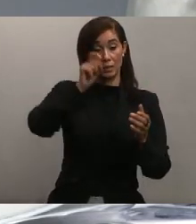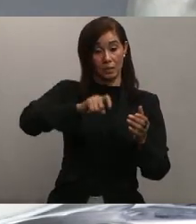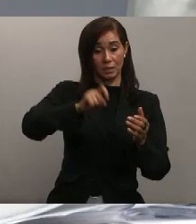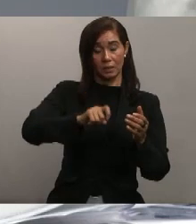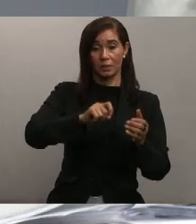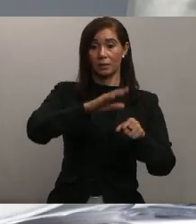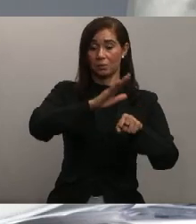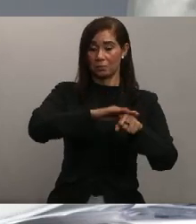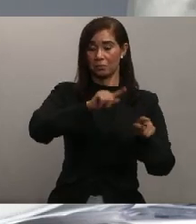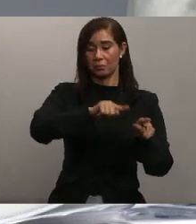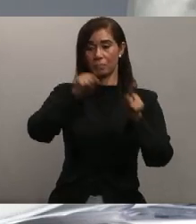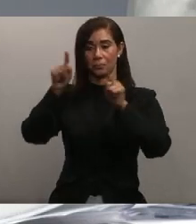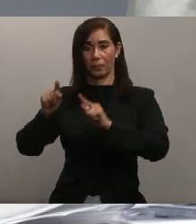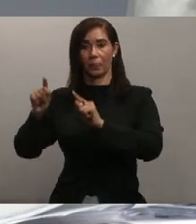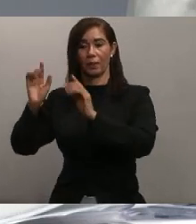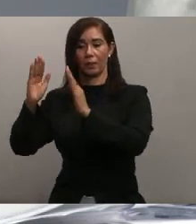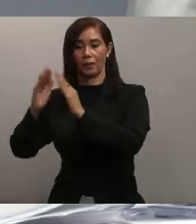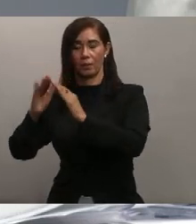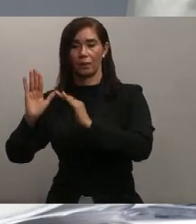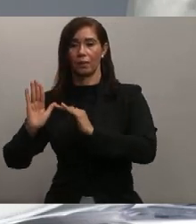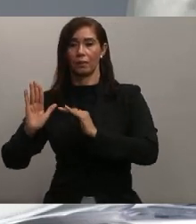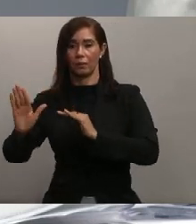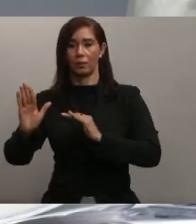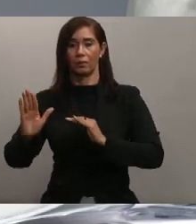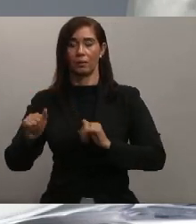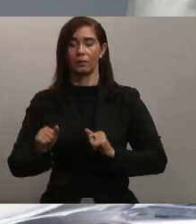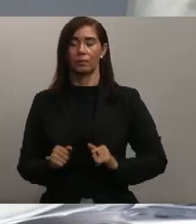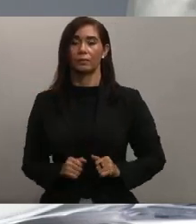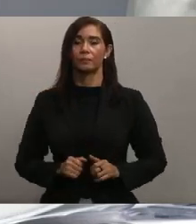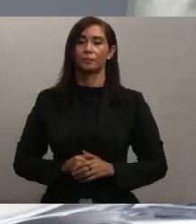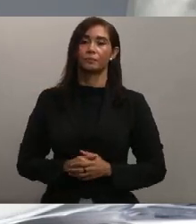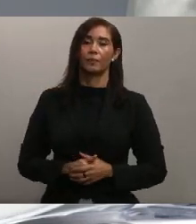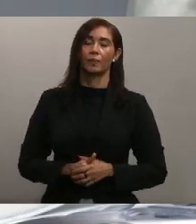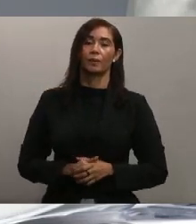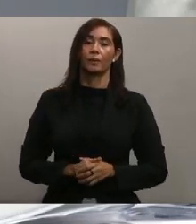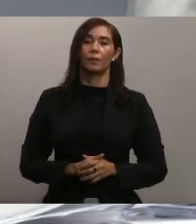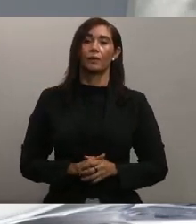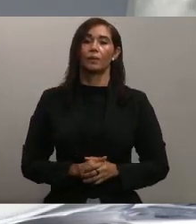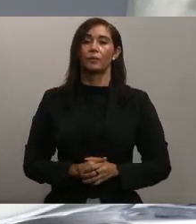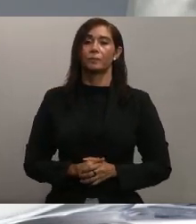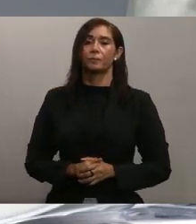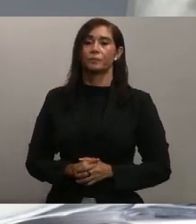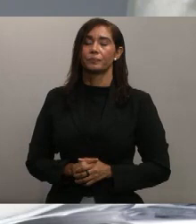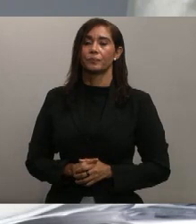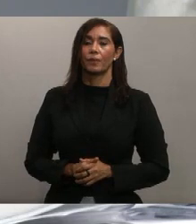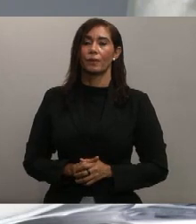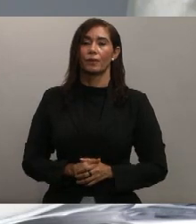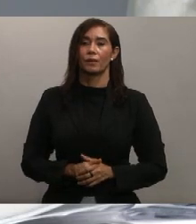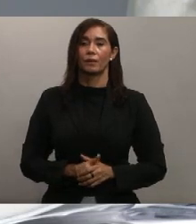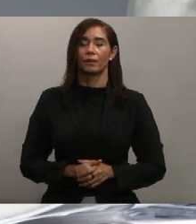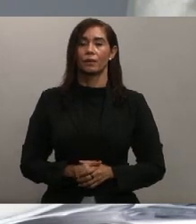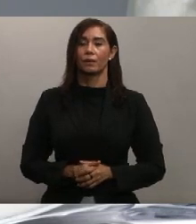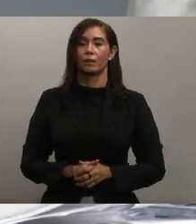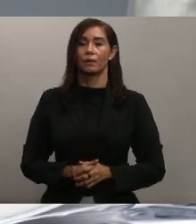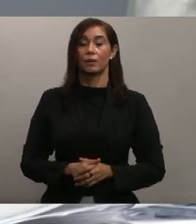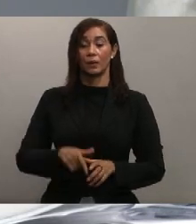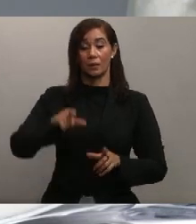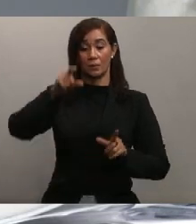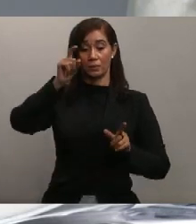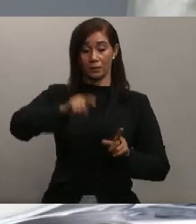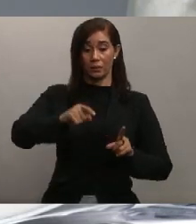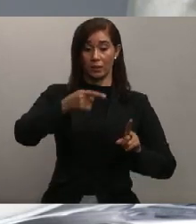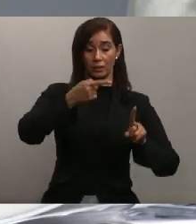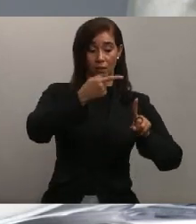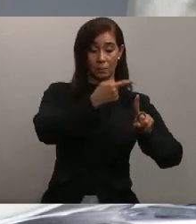o espacios creados por el Estado o en hospitales y clínicas. Tienen que ser enviados a